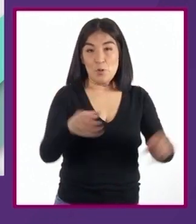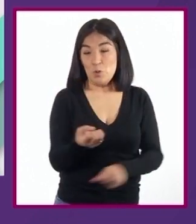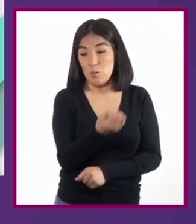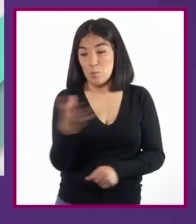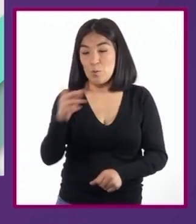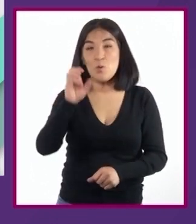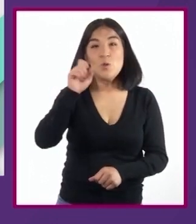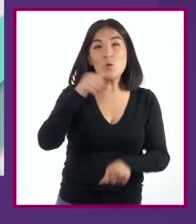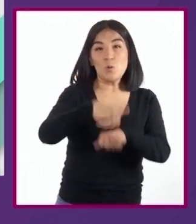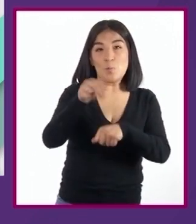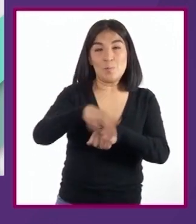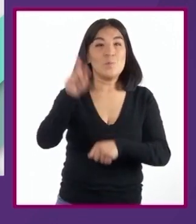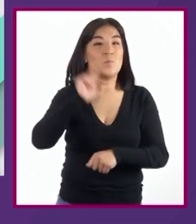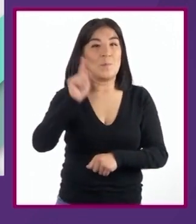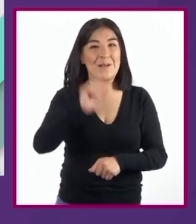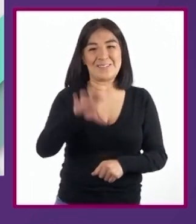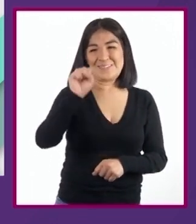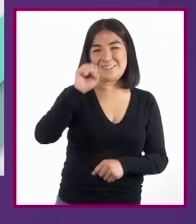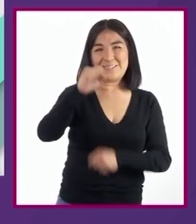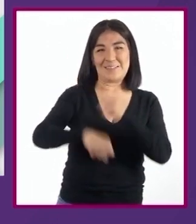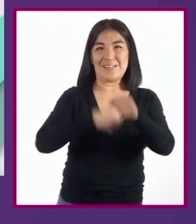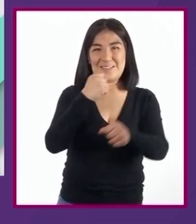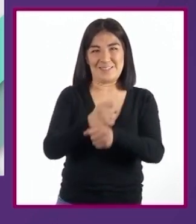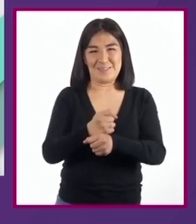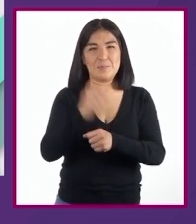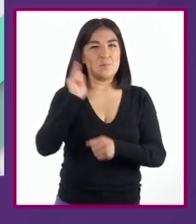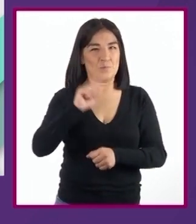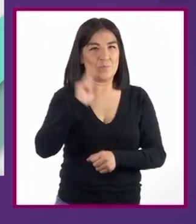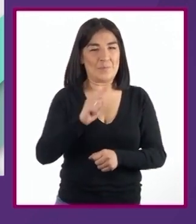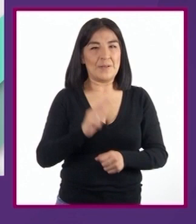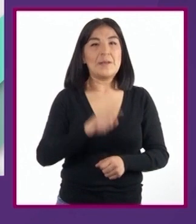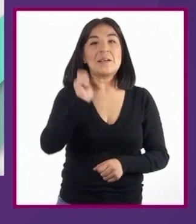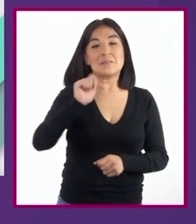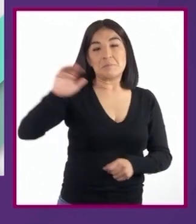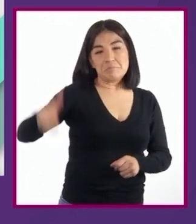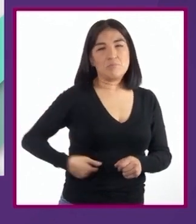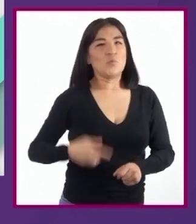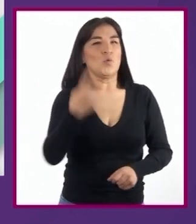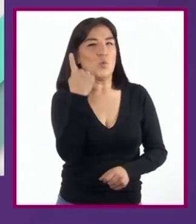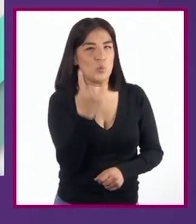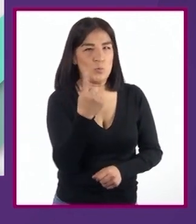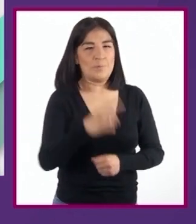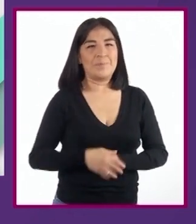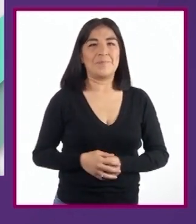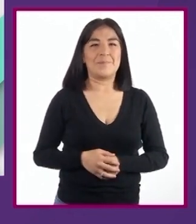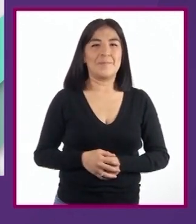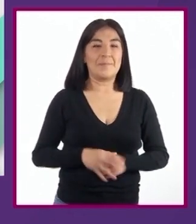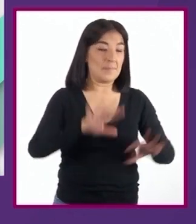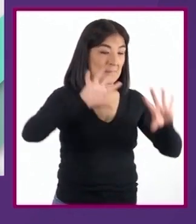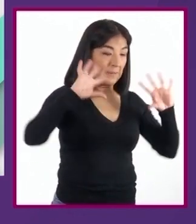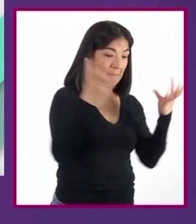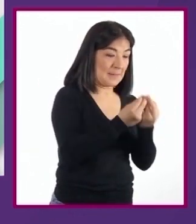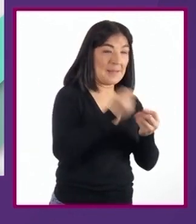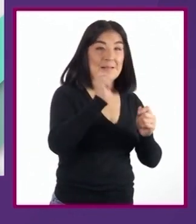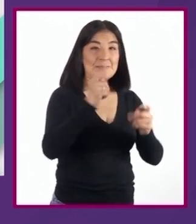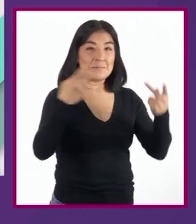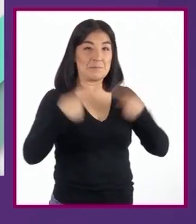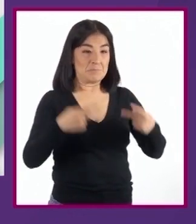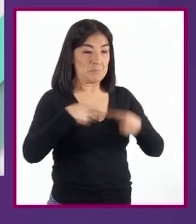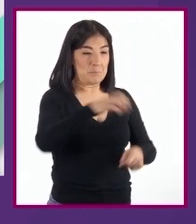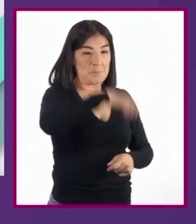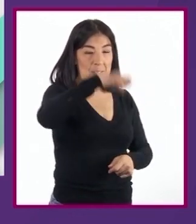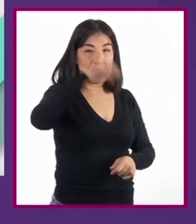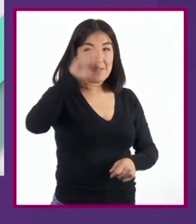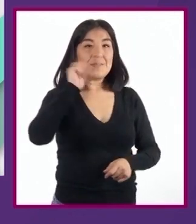mujeres mayores de 60 años que tuvo un accidente es 1. Por otro lado, el total de mayores de 60